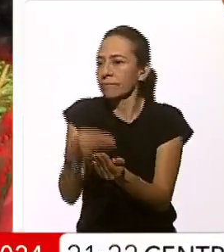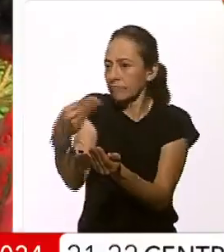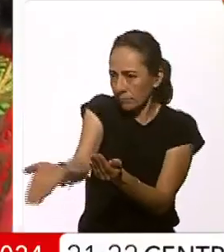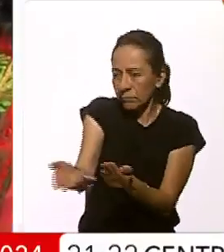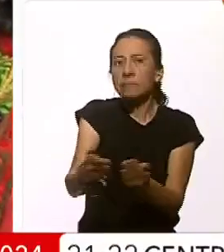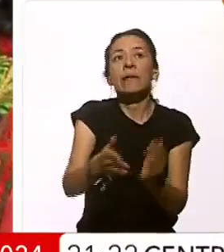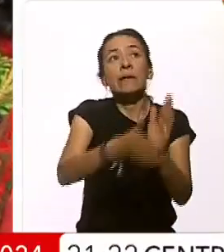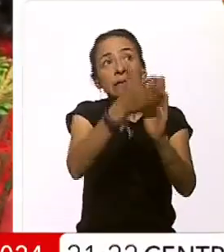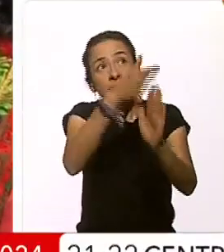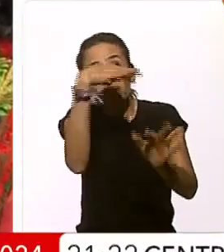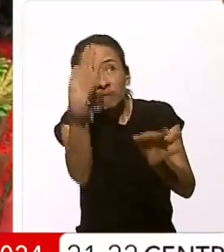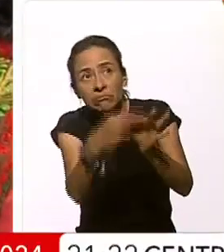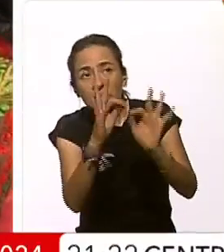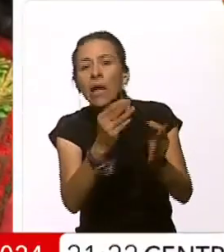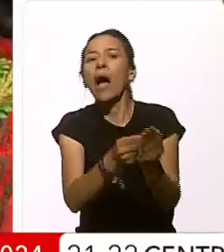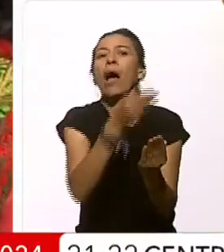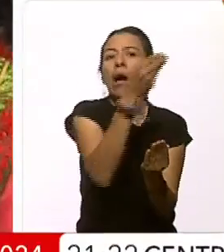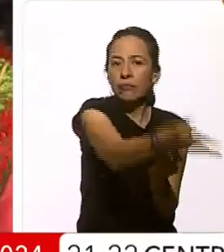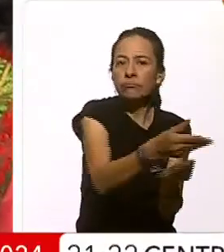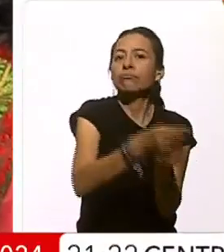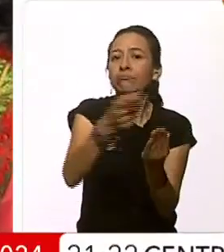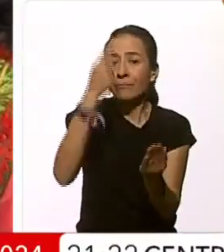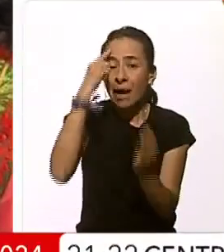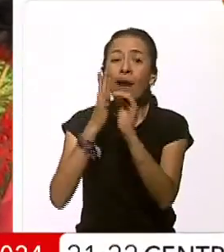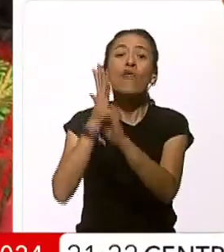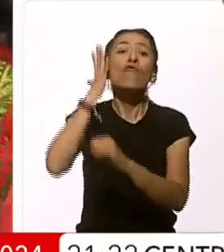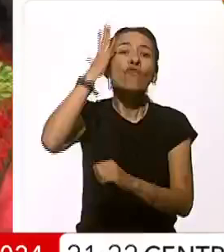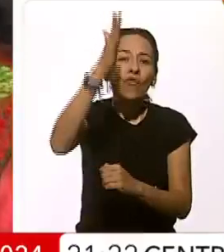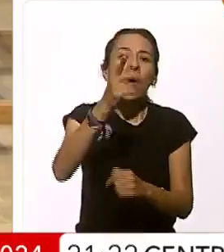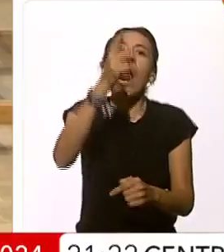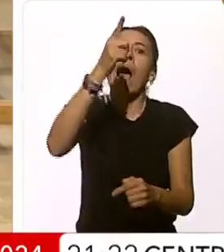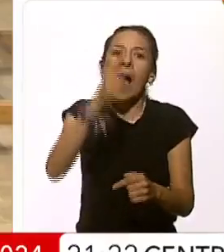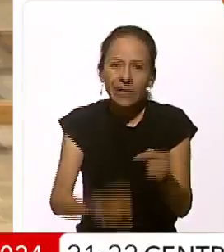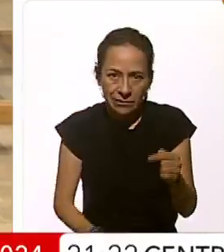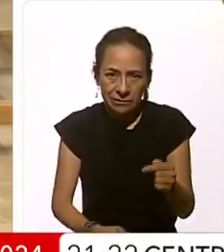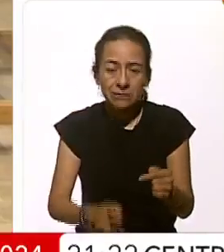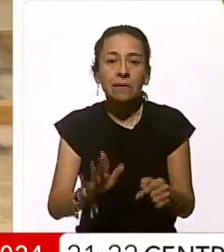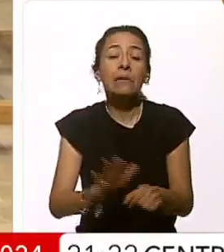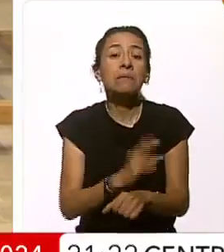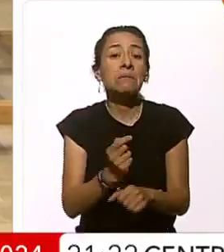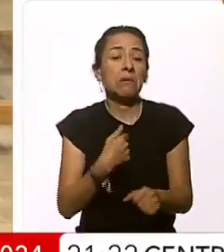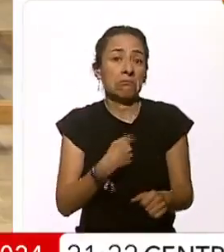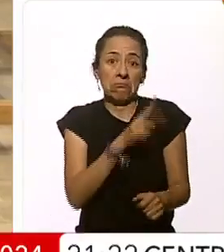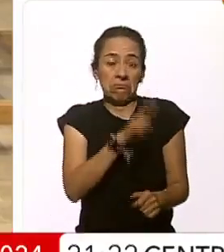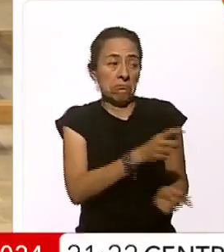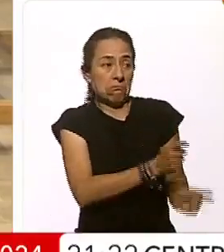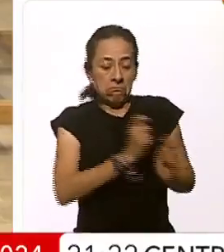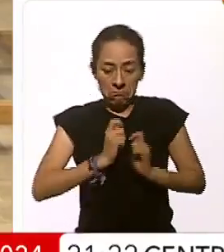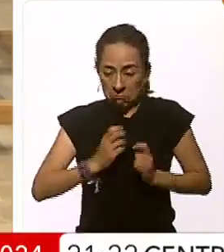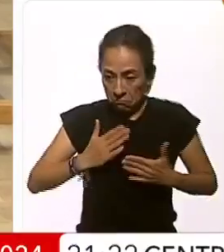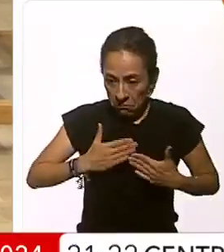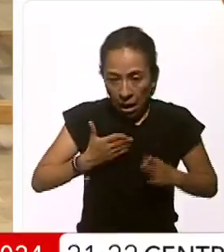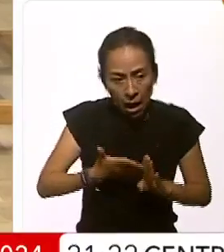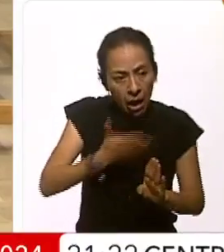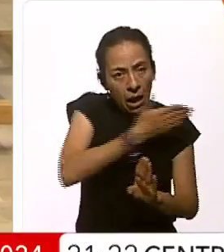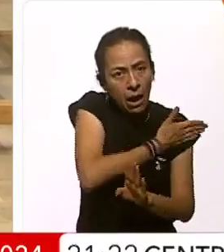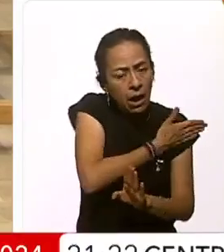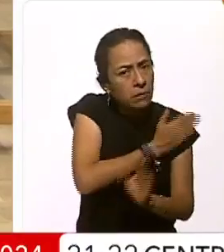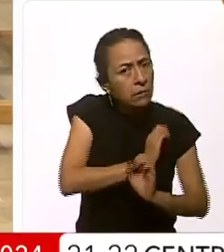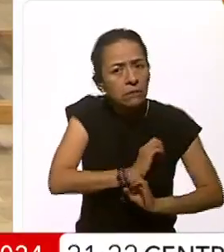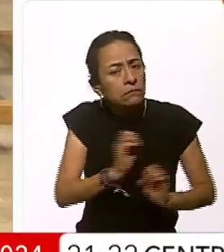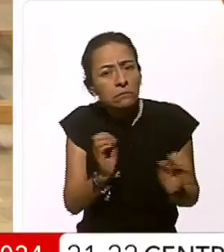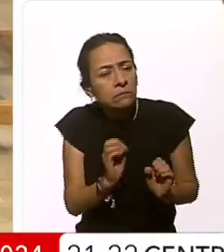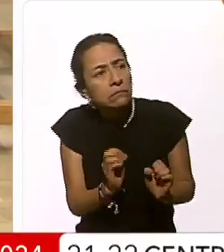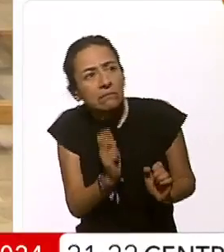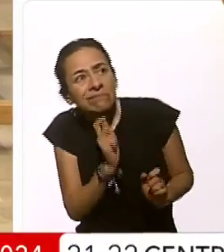el futuro con lo que nosotros nos encontramos, que era el vacío, ¿no? No teníamos ninguna referencia de cómo se habían